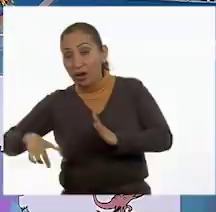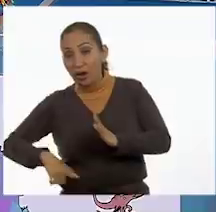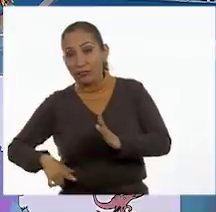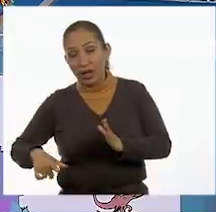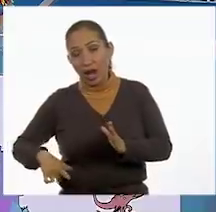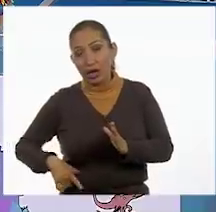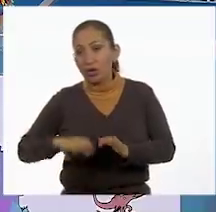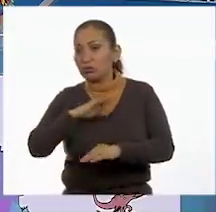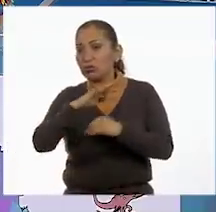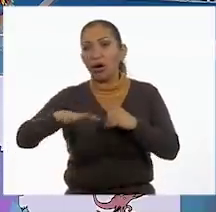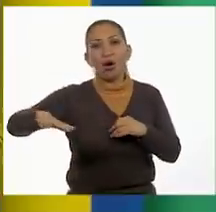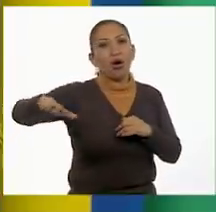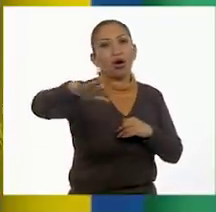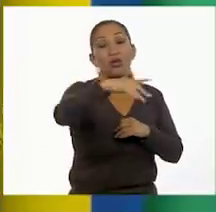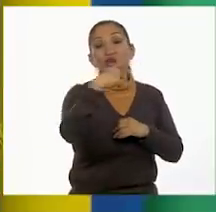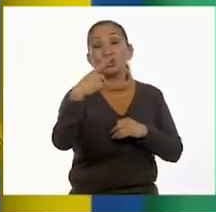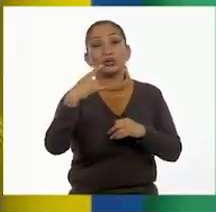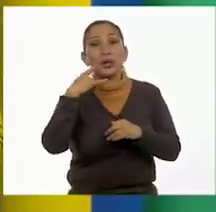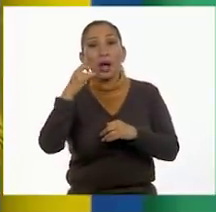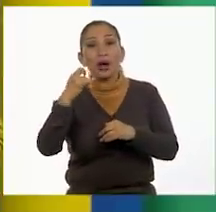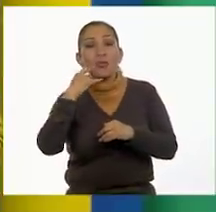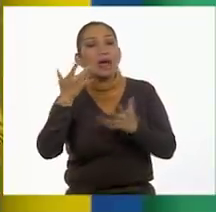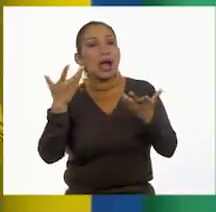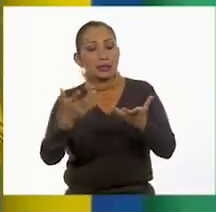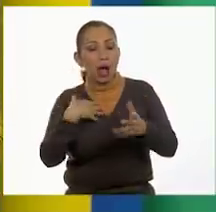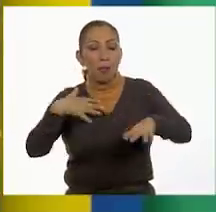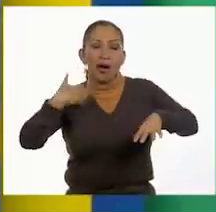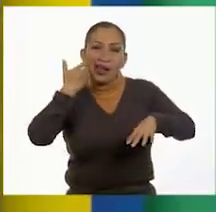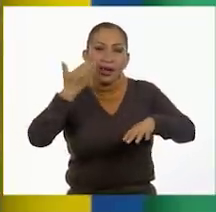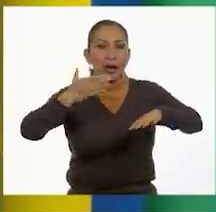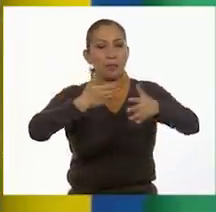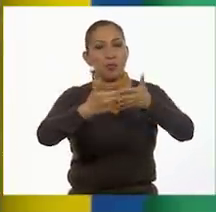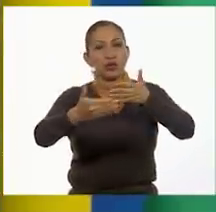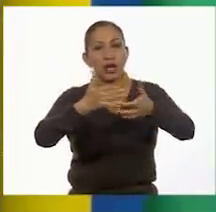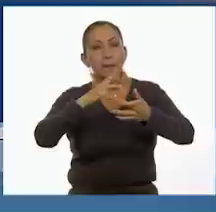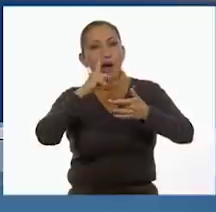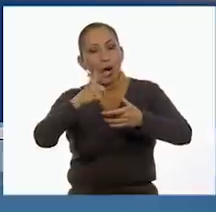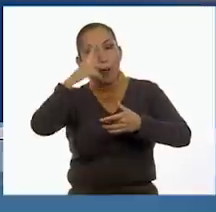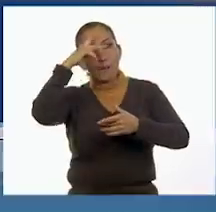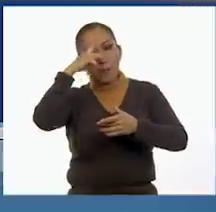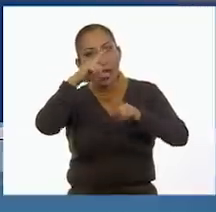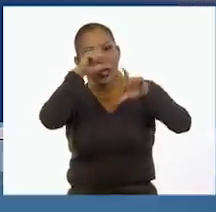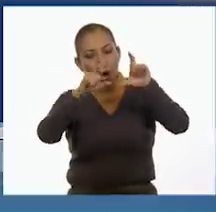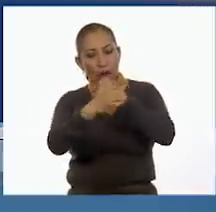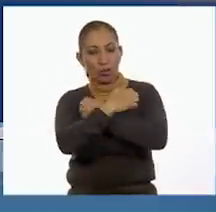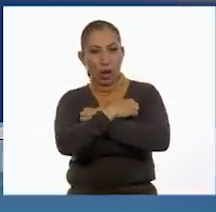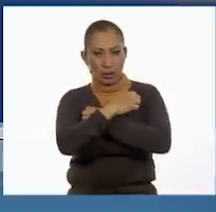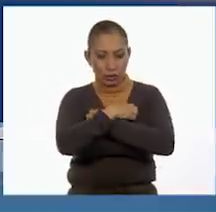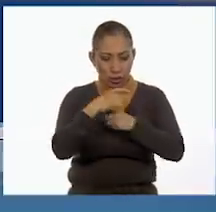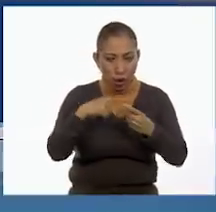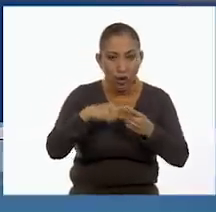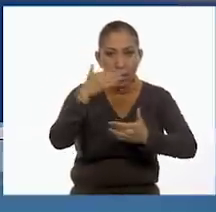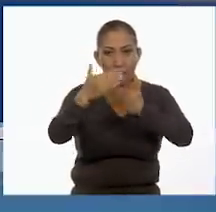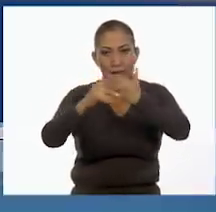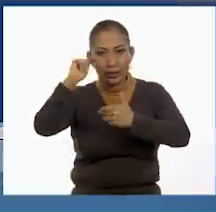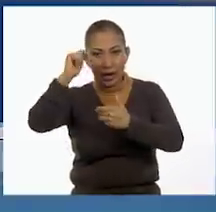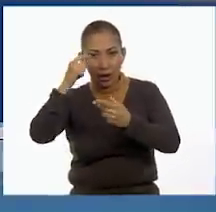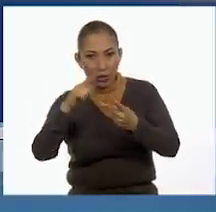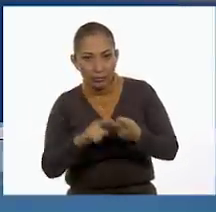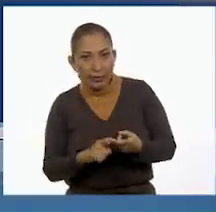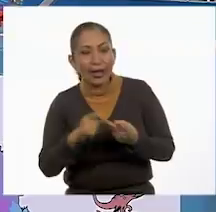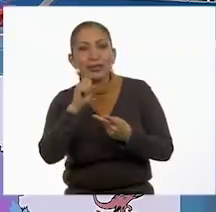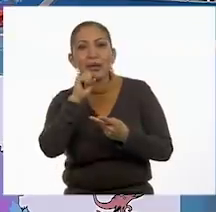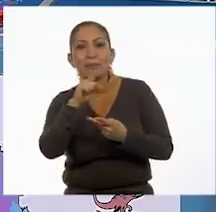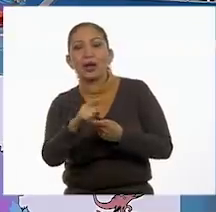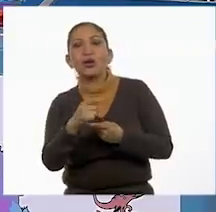gobierno, todos los esfuerzos se volcaron a la tarea de modernizar al país por medio de la educación, los avances tecnológicos